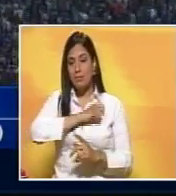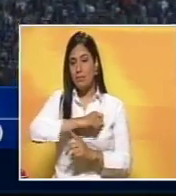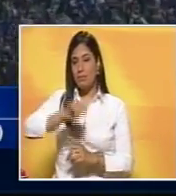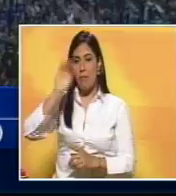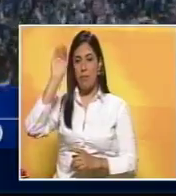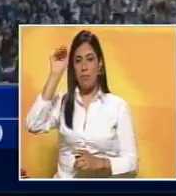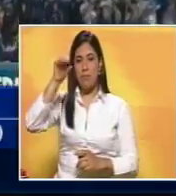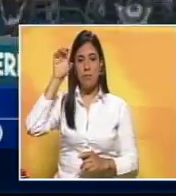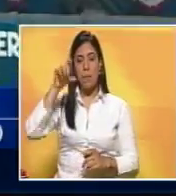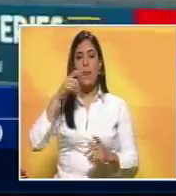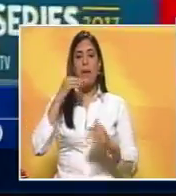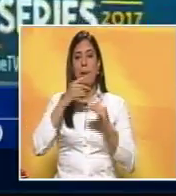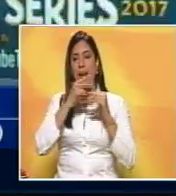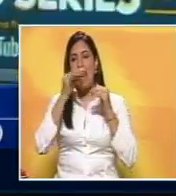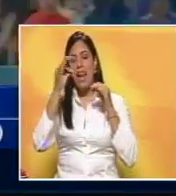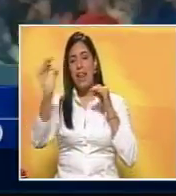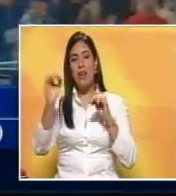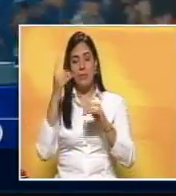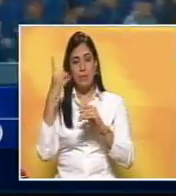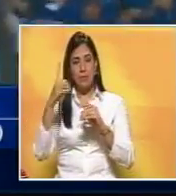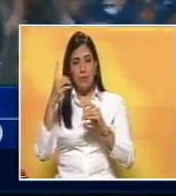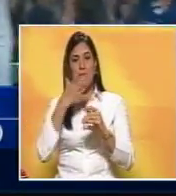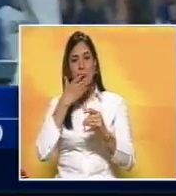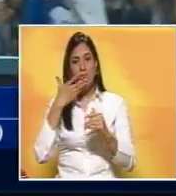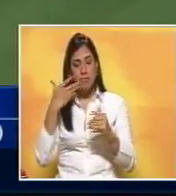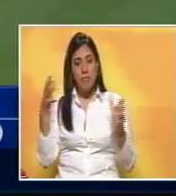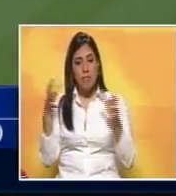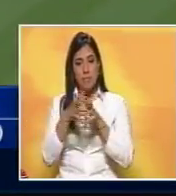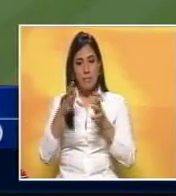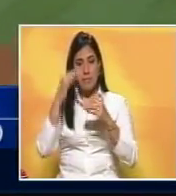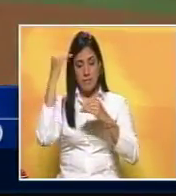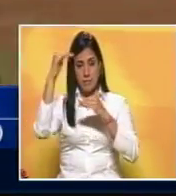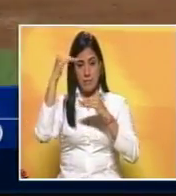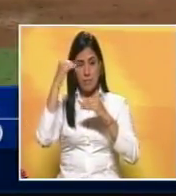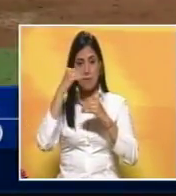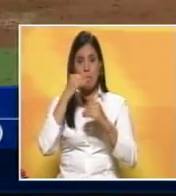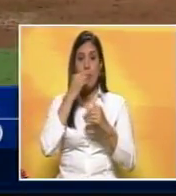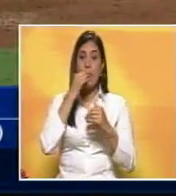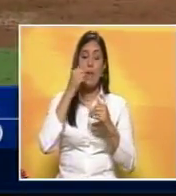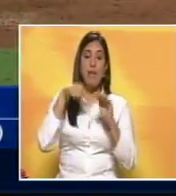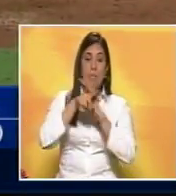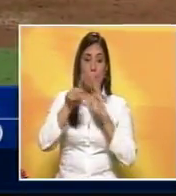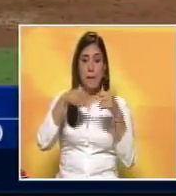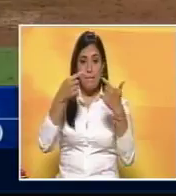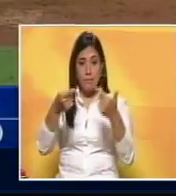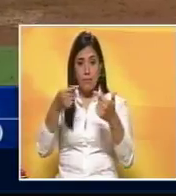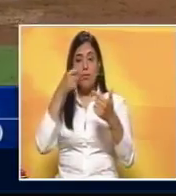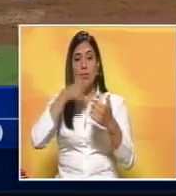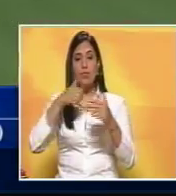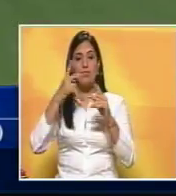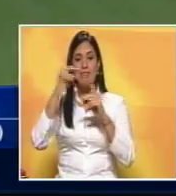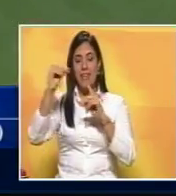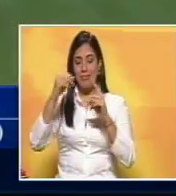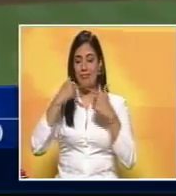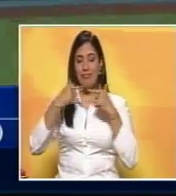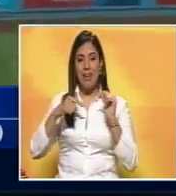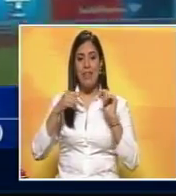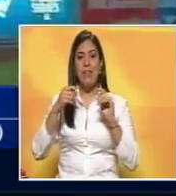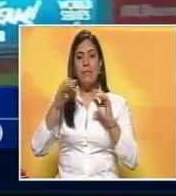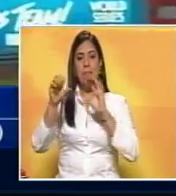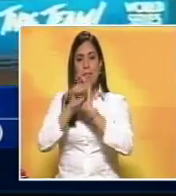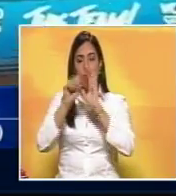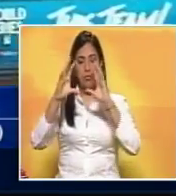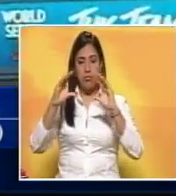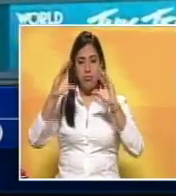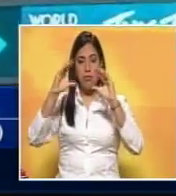pelota a la parte más lejana del jardín derecho para poner a su equipo arriba en la pizarra. En la entrada siguiente, Jock Peterson la sacó del parque para darle el